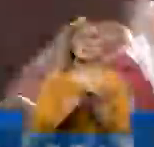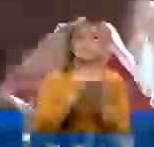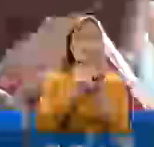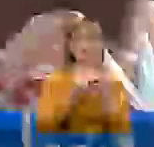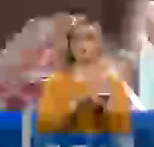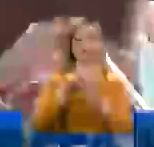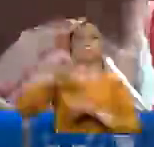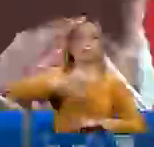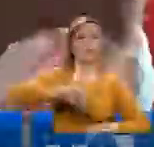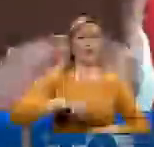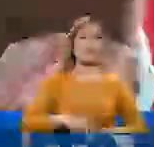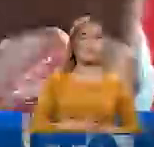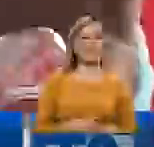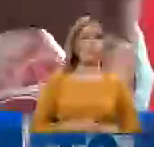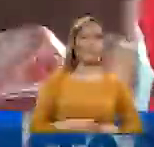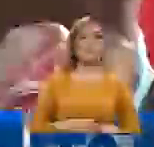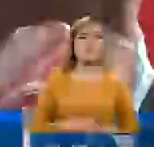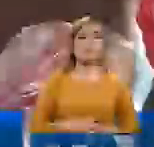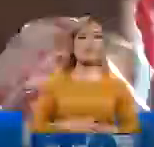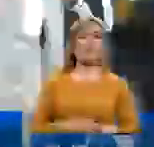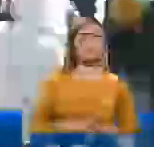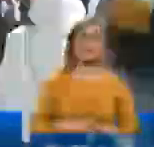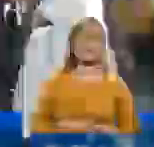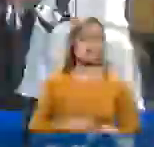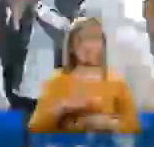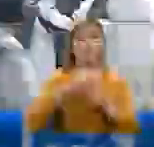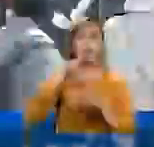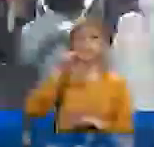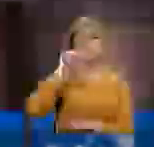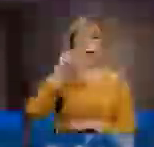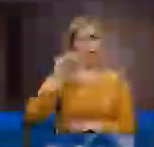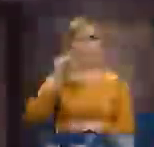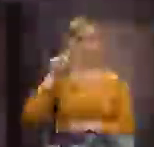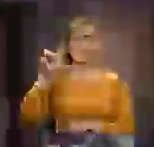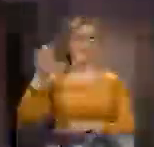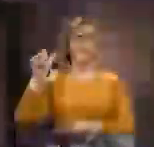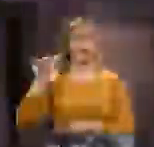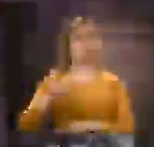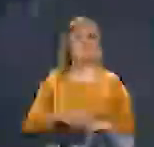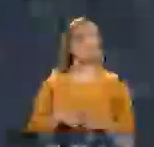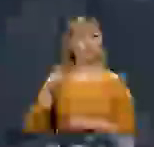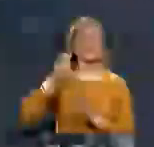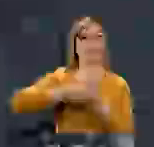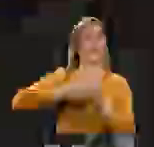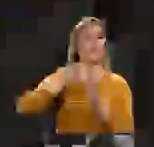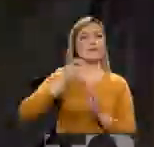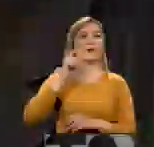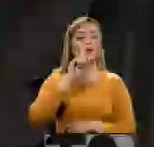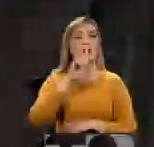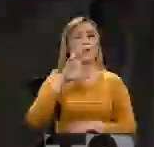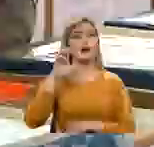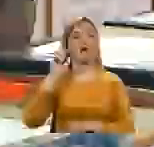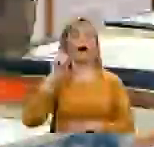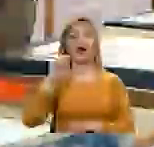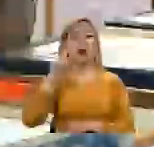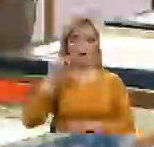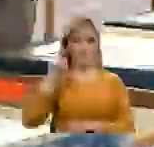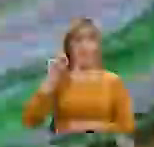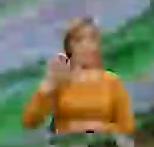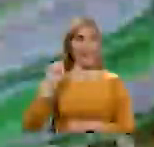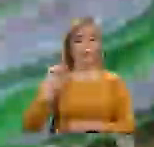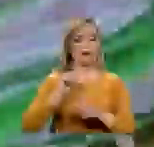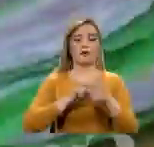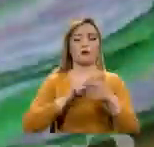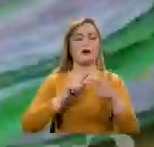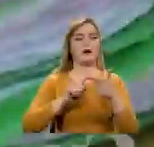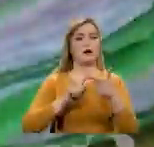normas y tampoco la agravante de pandilla. El tribunal integrado por los jueces Javier de la Cadena, José La Hiedra y Milton Ávila podrá